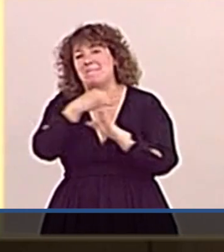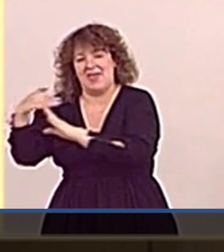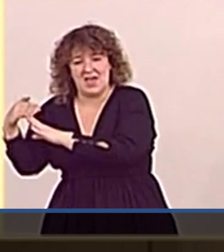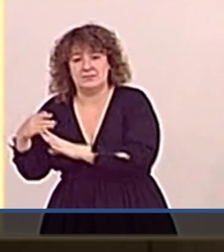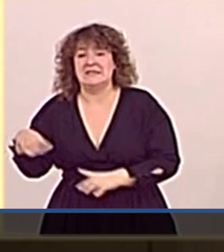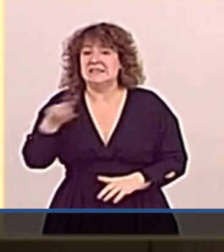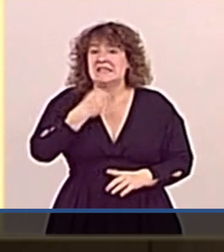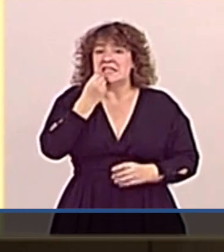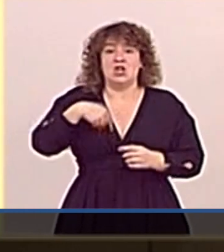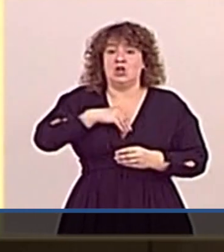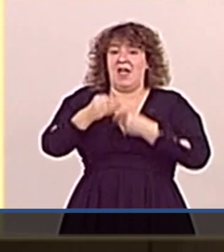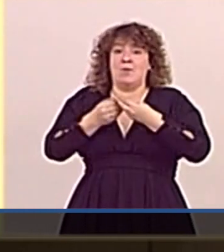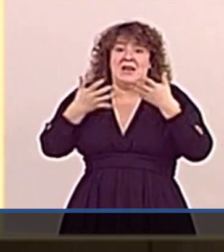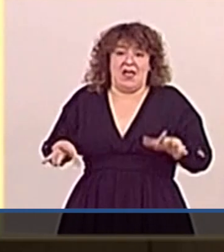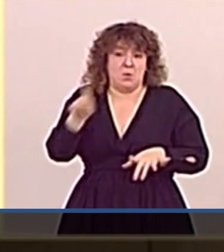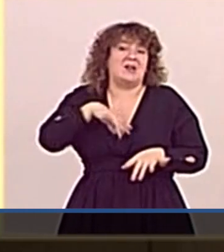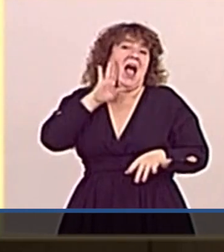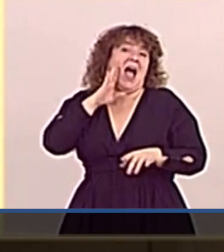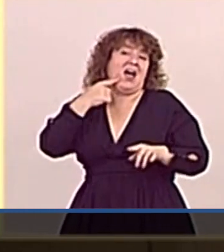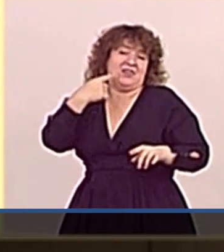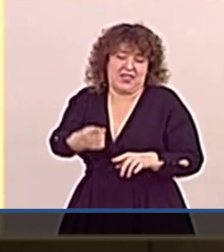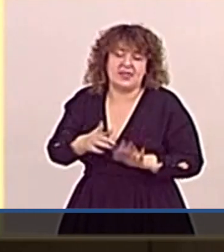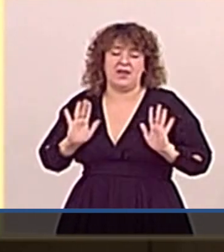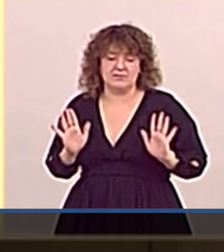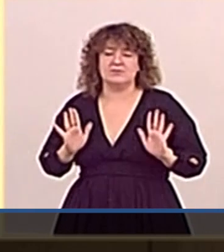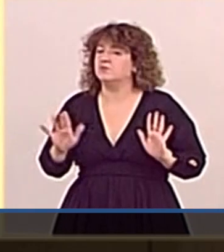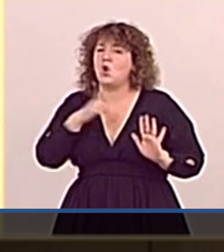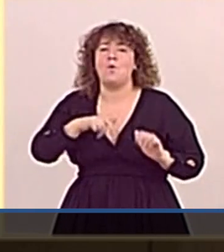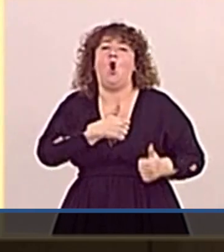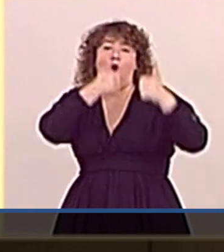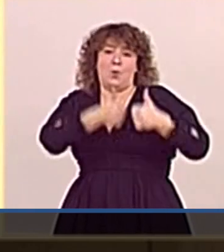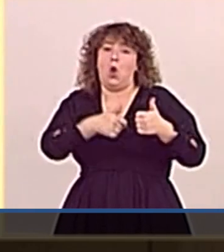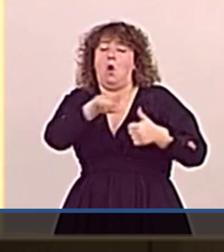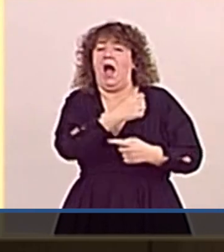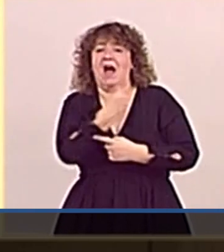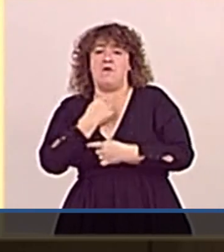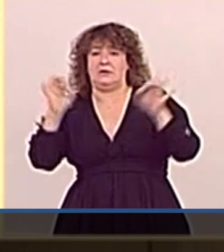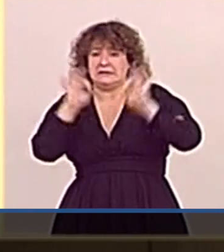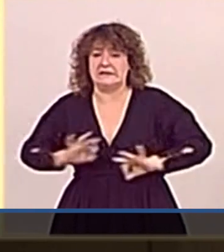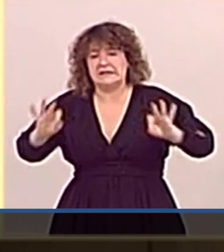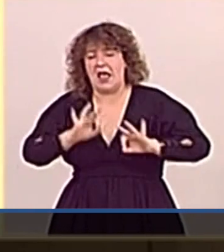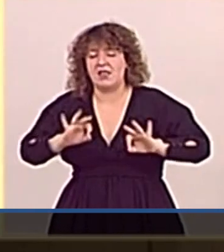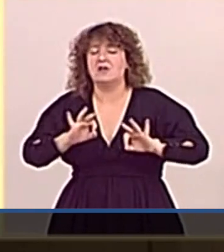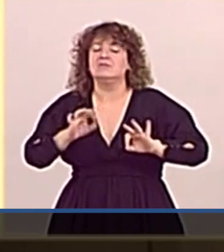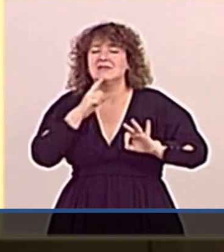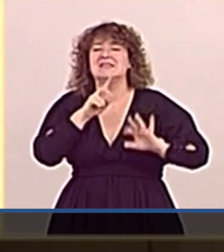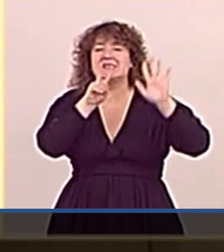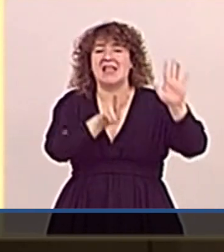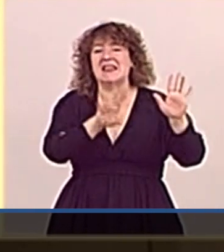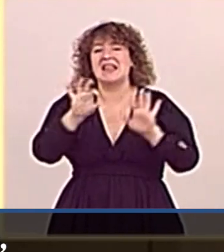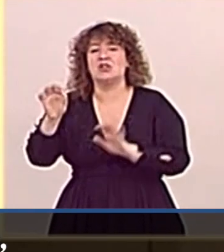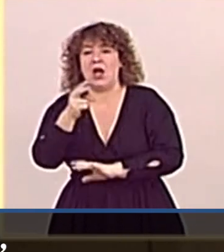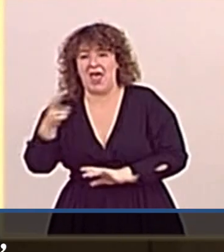hecho nada, que es lo que ustedes planteaban, por ejemplo, oponiéndose o no votando a favor de la reducción del IVA, ascendería a 700